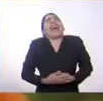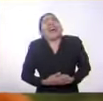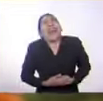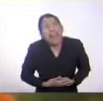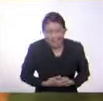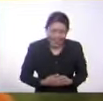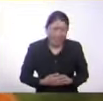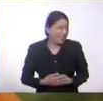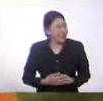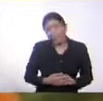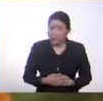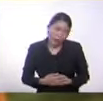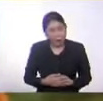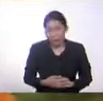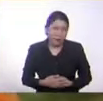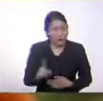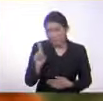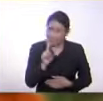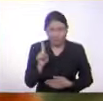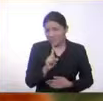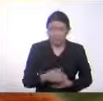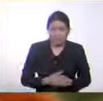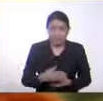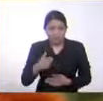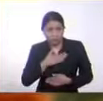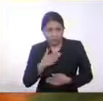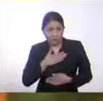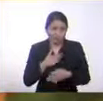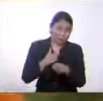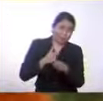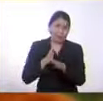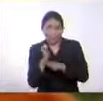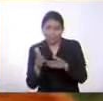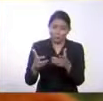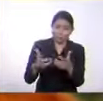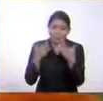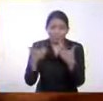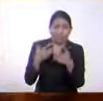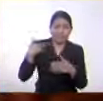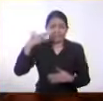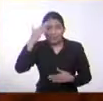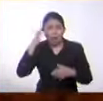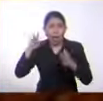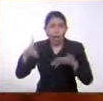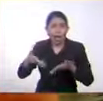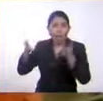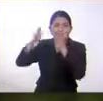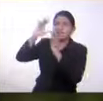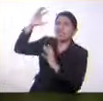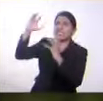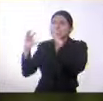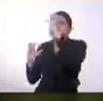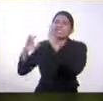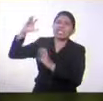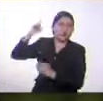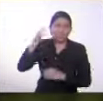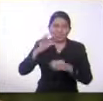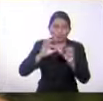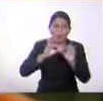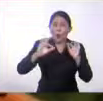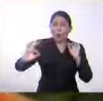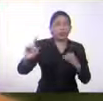¡Claro que no, querida aprendiz! Un experto explorador sabe cómo trepar a los árboles. ¡Observa